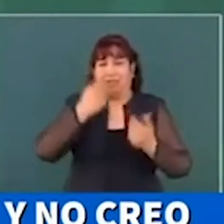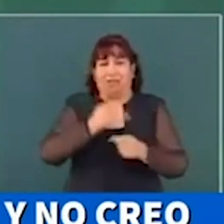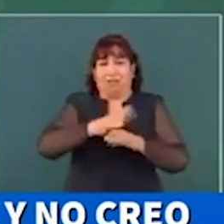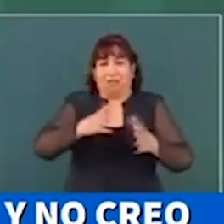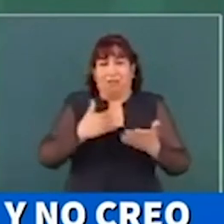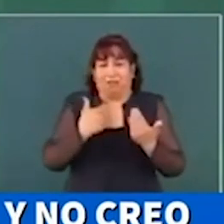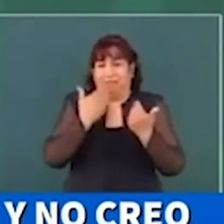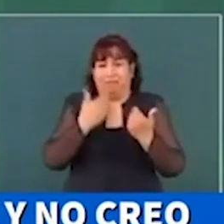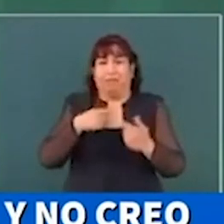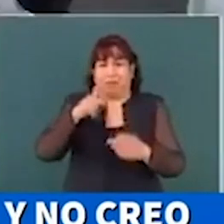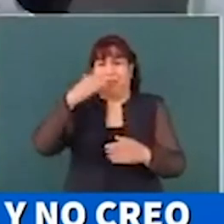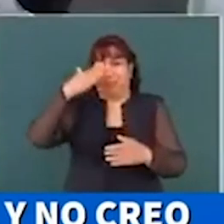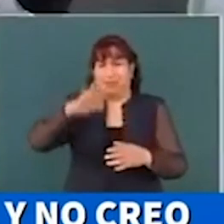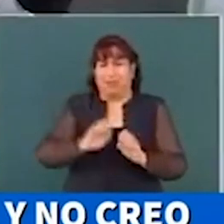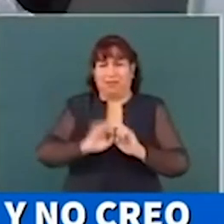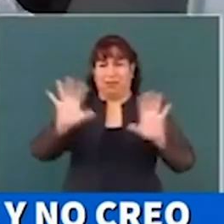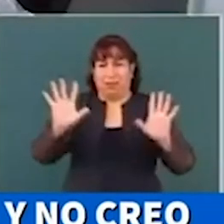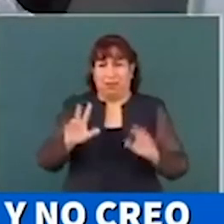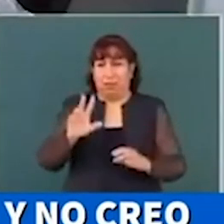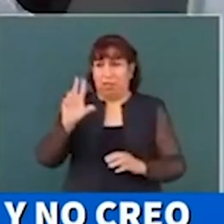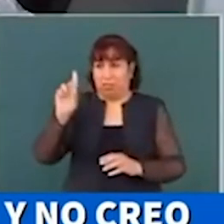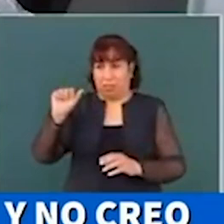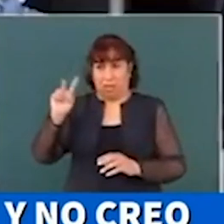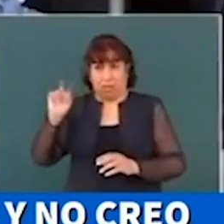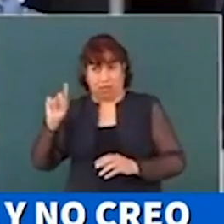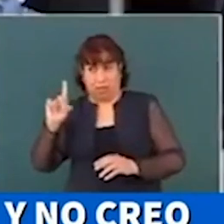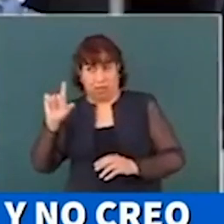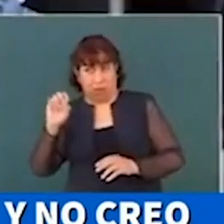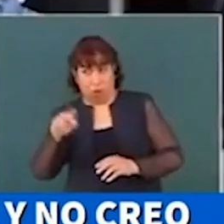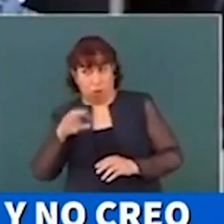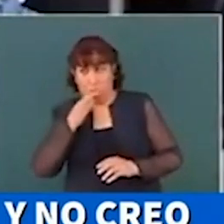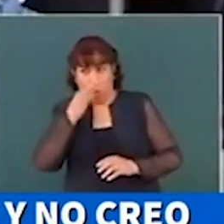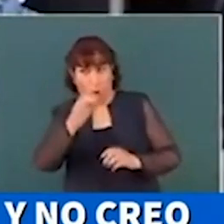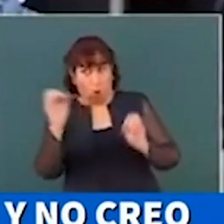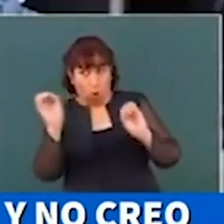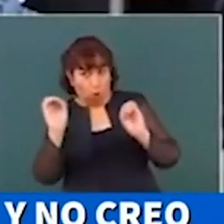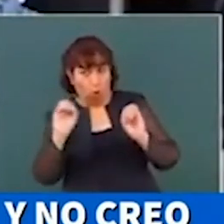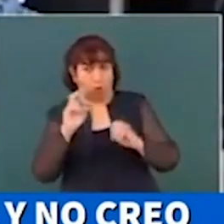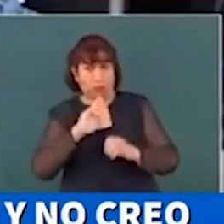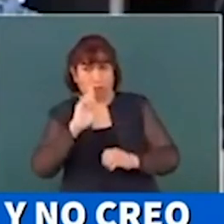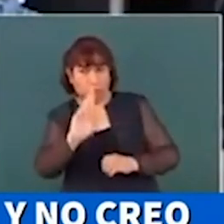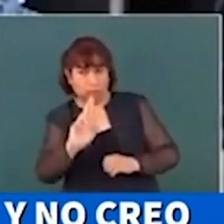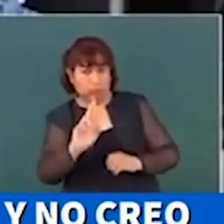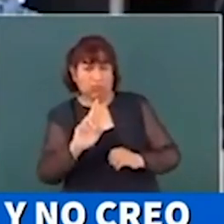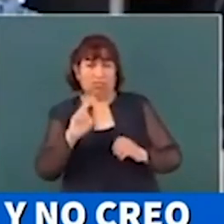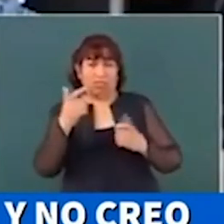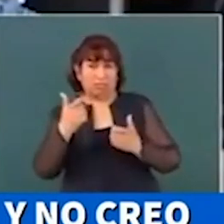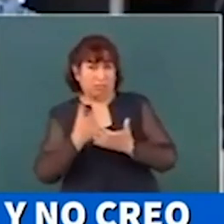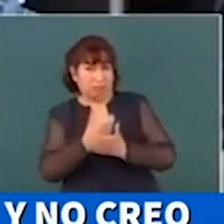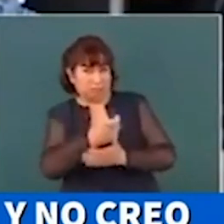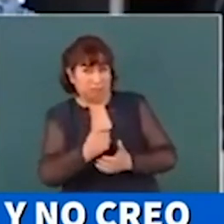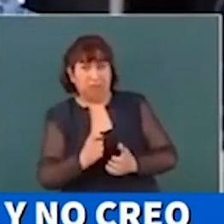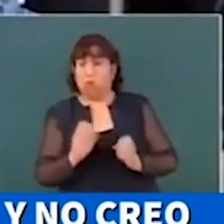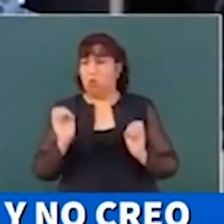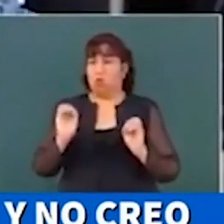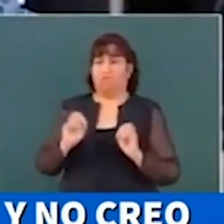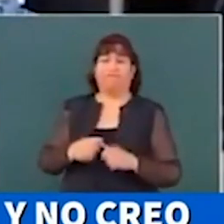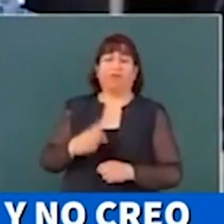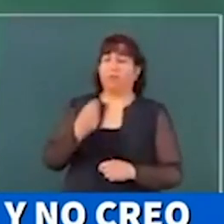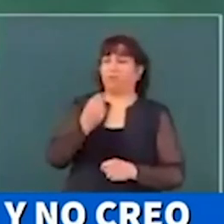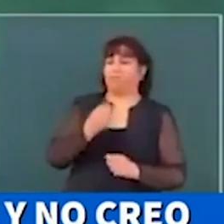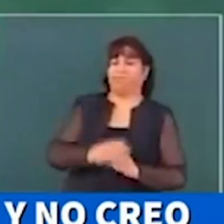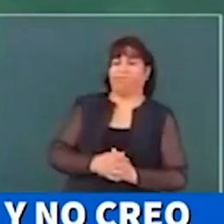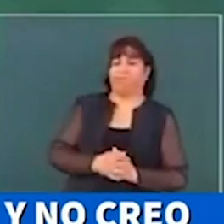pero se va a saber. ¿No le ha dicho entonces David León si fueron reportados los recursos? No.